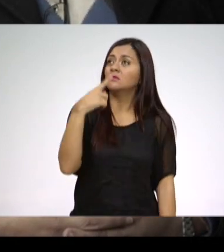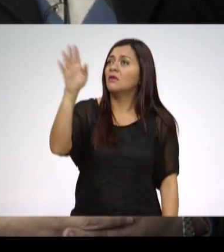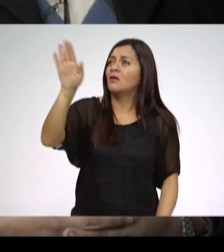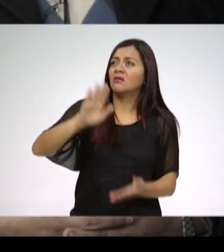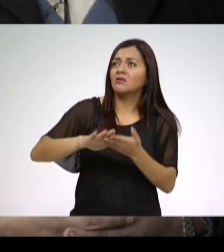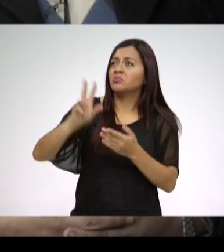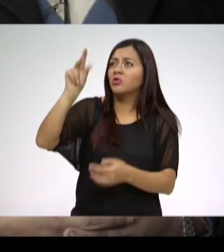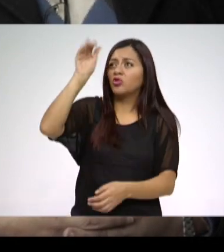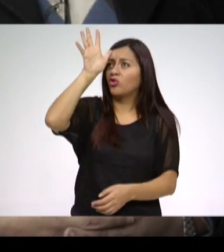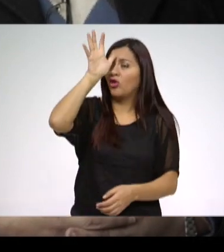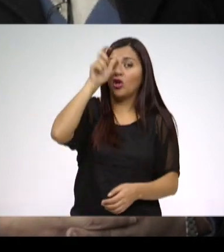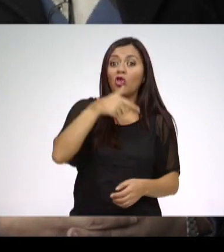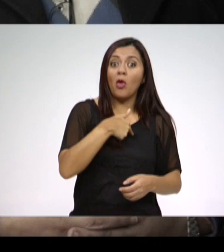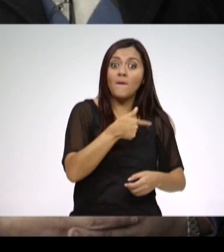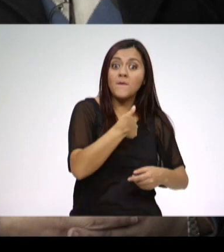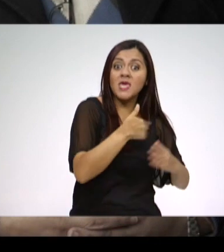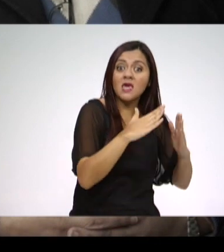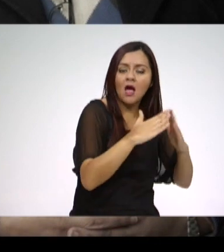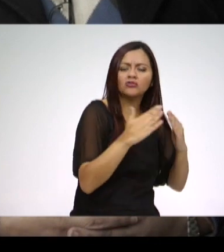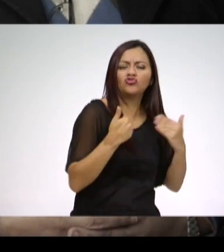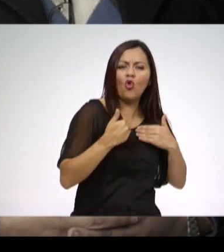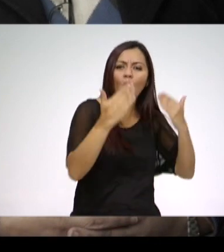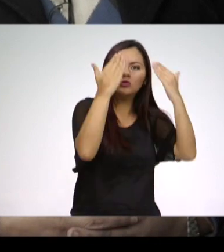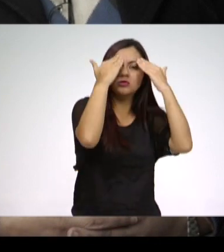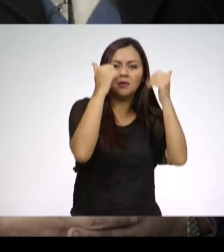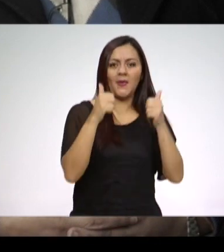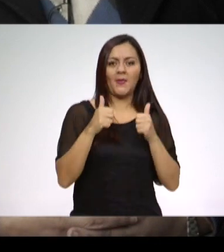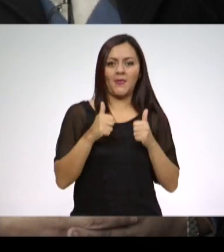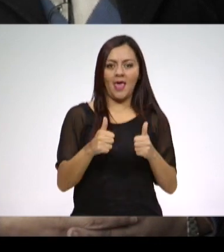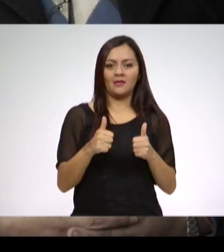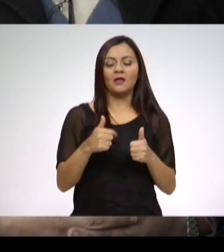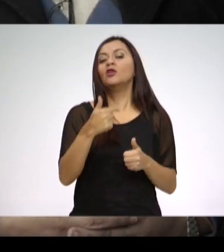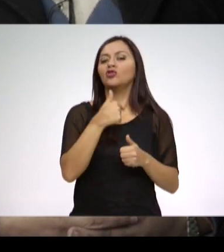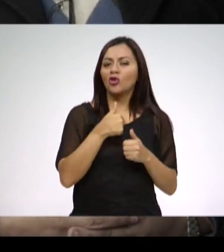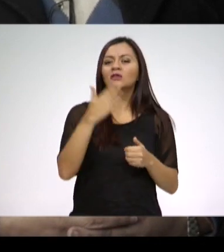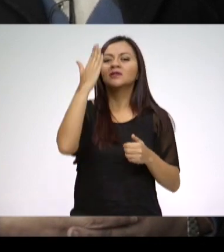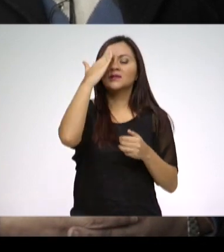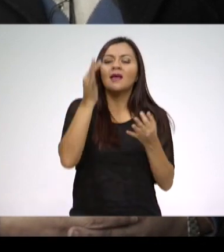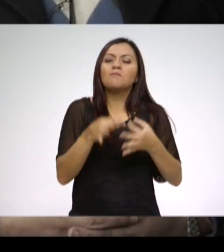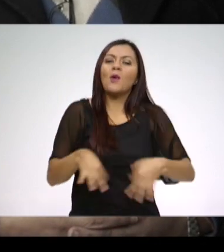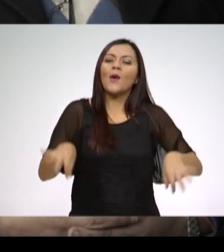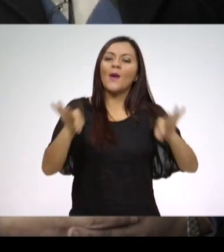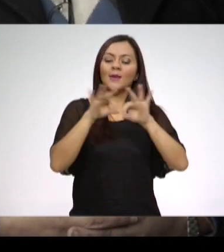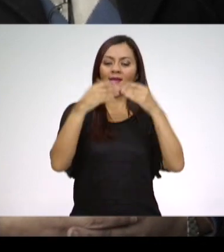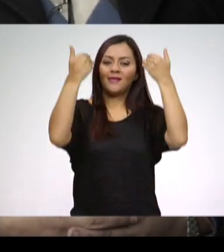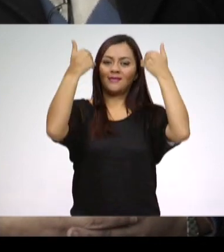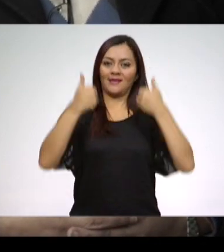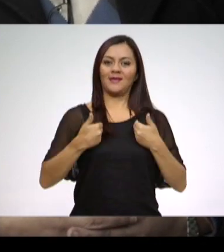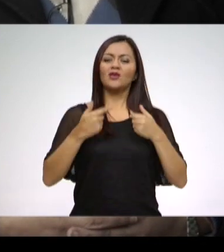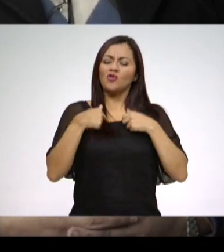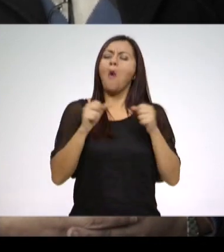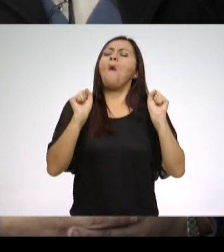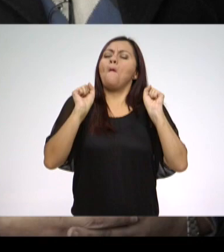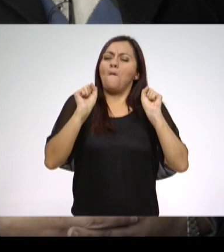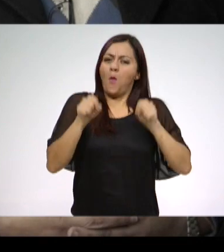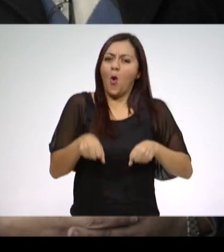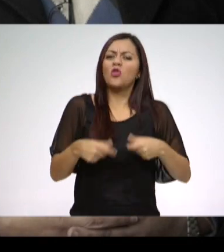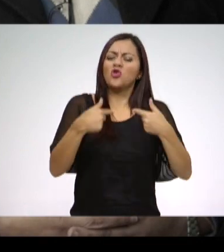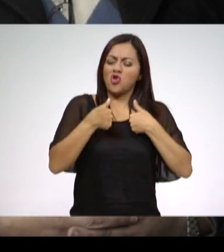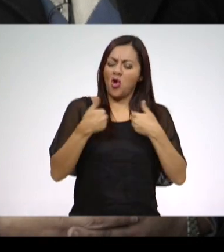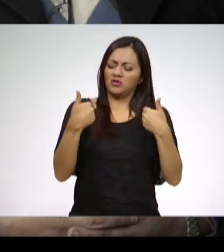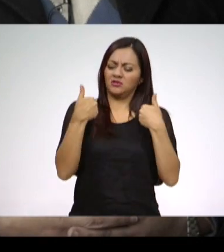te creo, porque yo sé que soy valioso. Yo sé que soy importante, yo sé que puedo, yo sé que soy